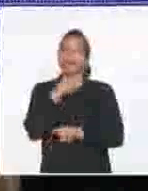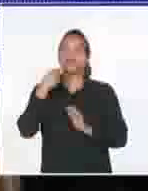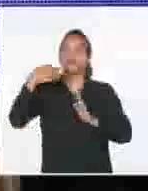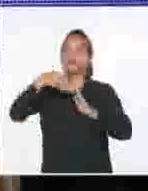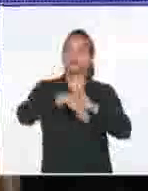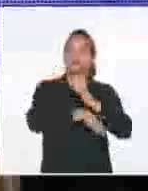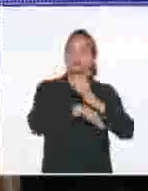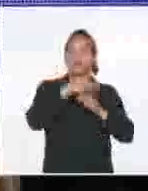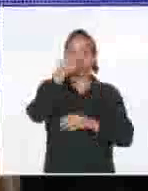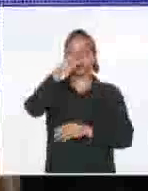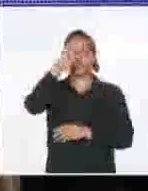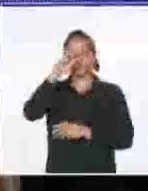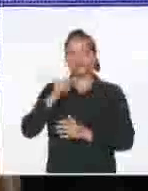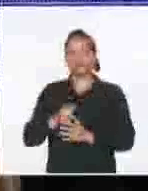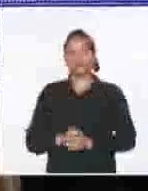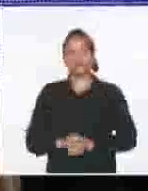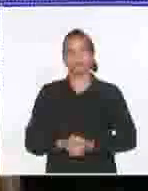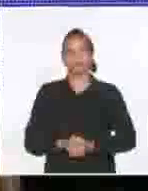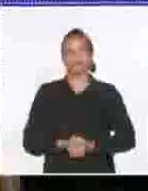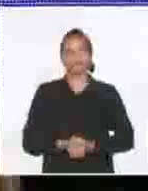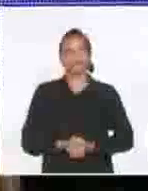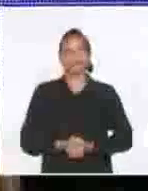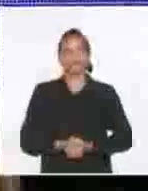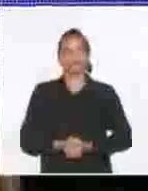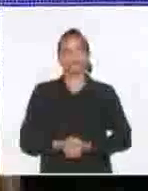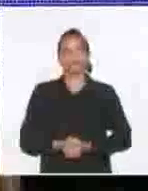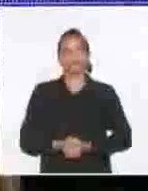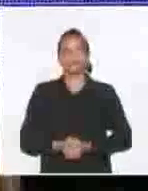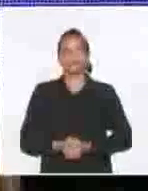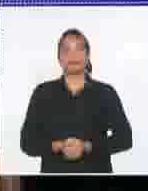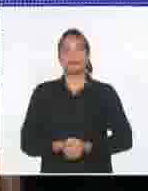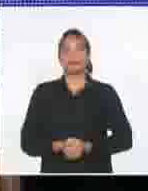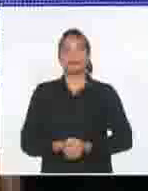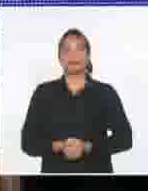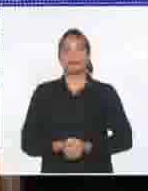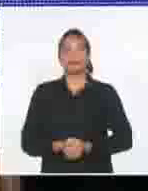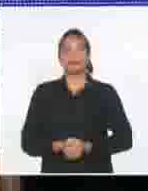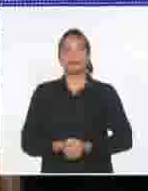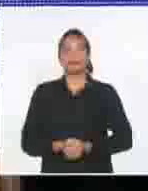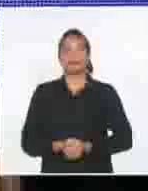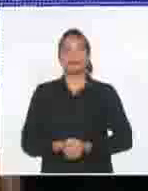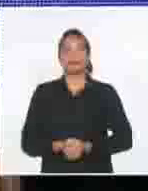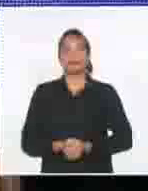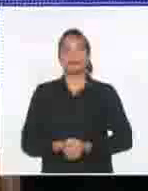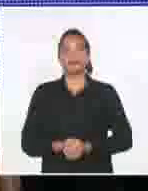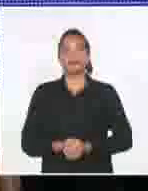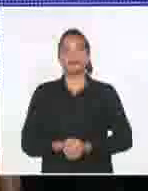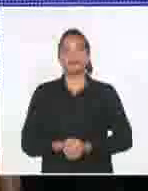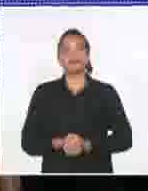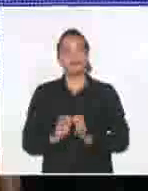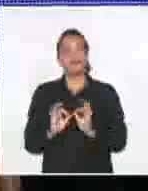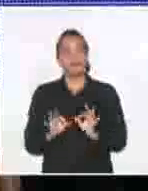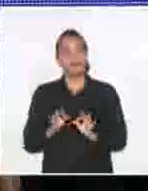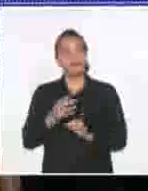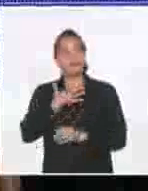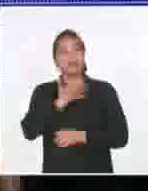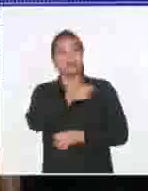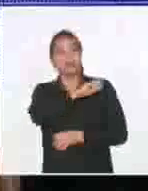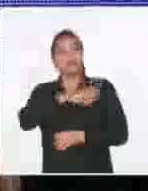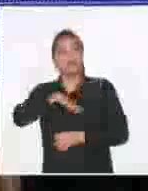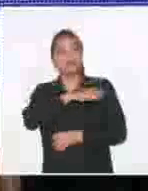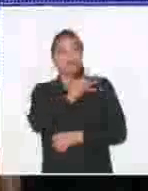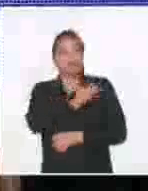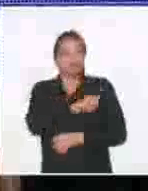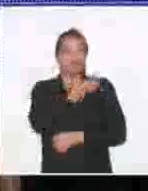derrocamiento del gobierno, lo cual lo sufren los cubanos